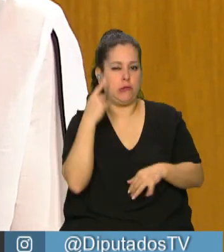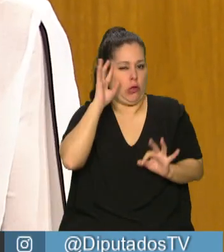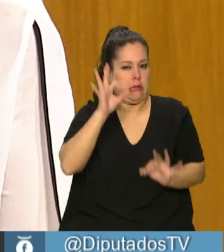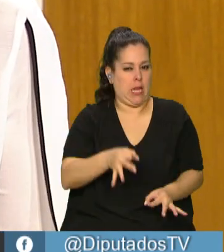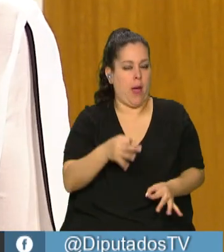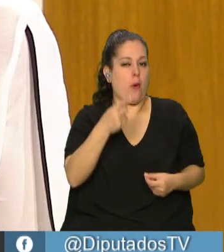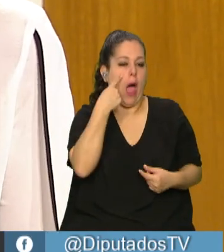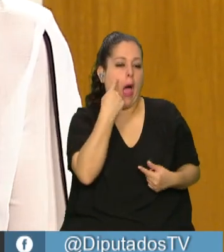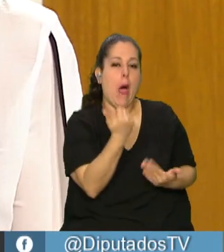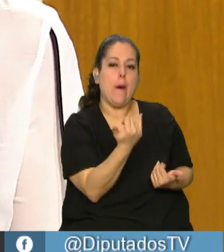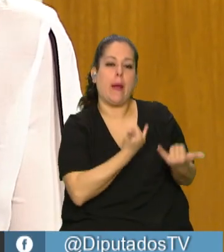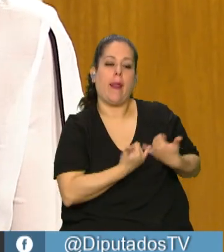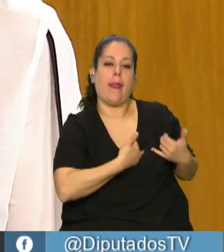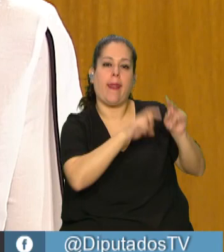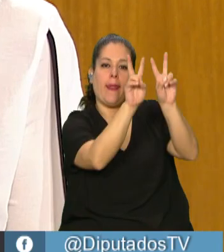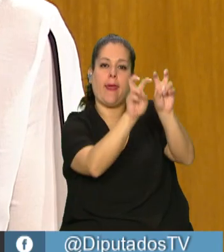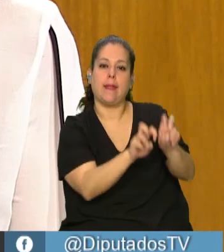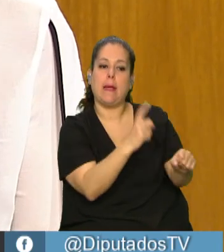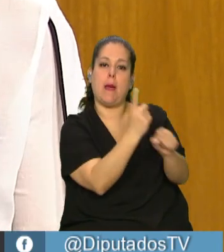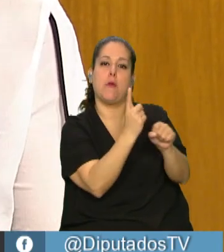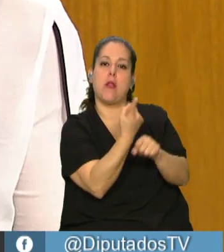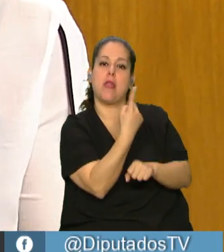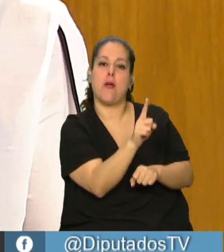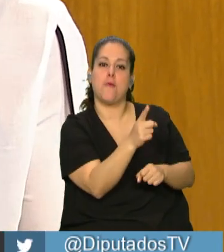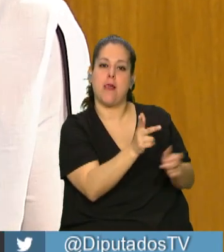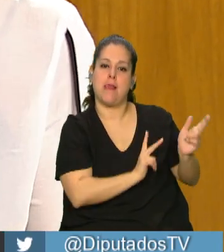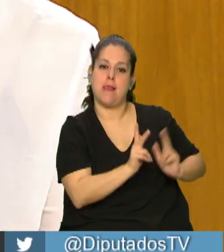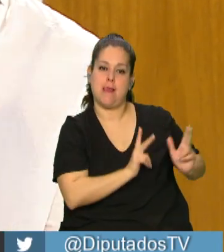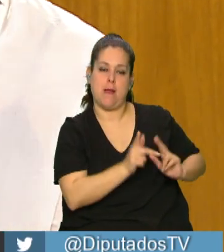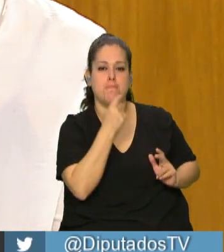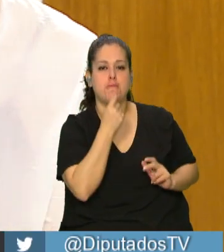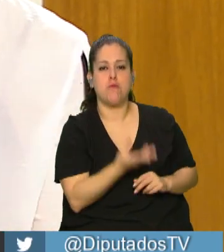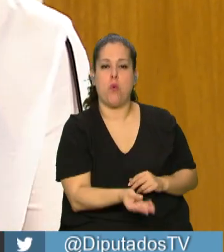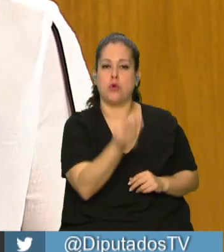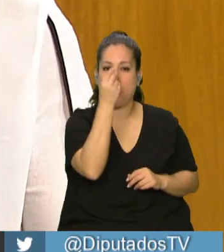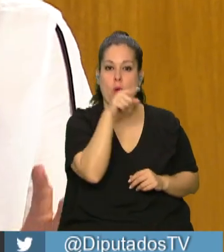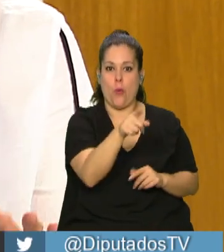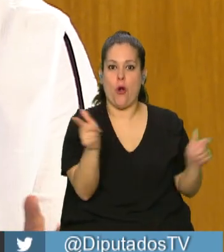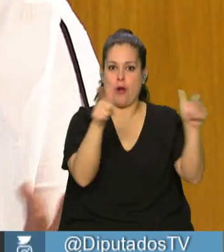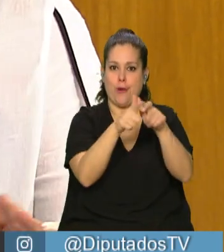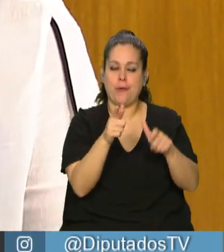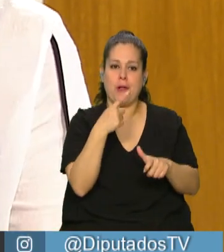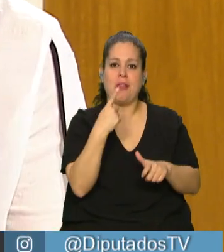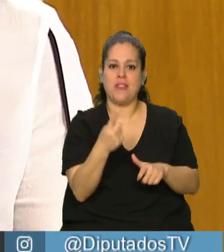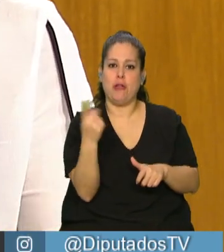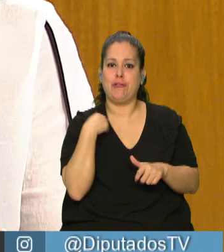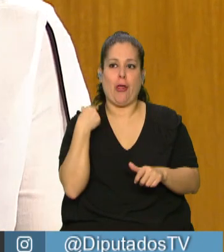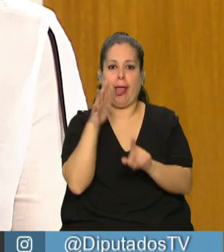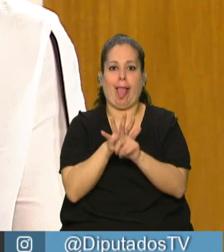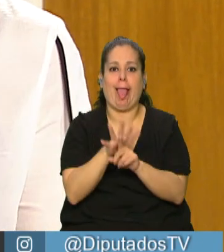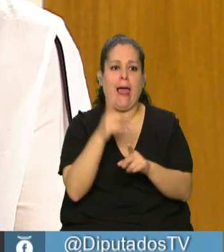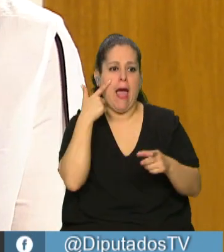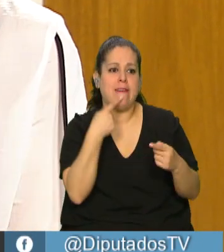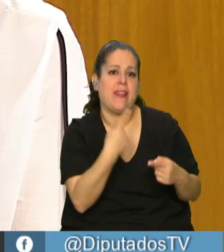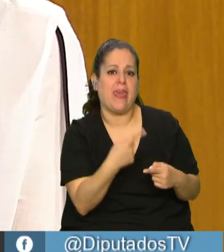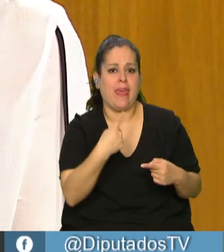son justamente los temas prioritarios. Muchas veces cuando vos estás ahí en la reunión salís y todos te acosamos y te preguntamos de